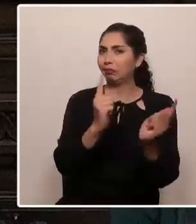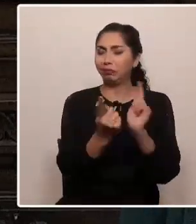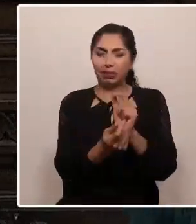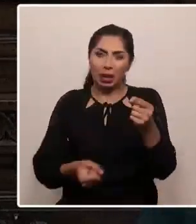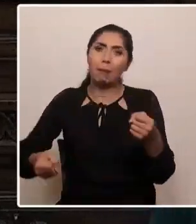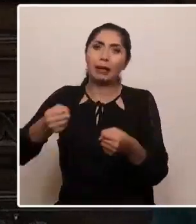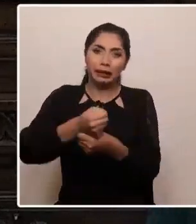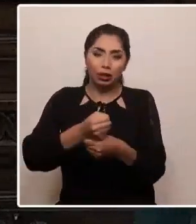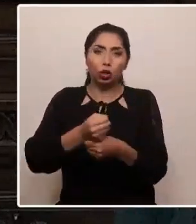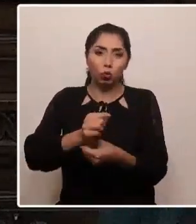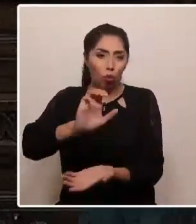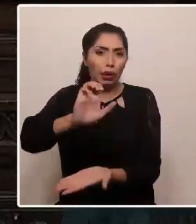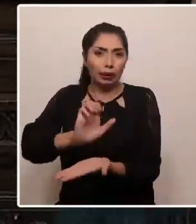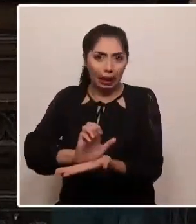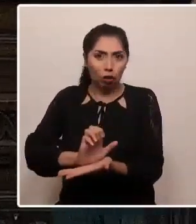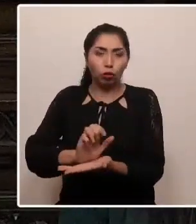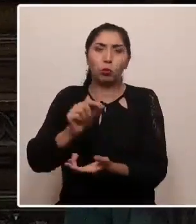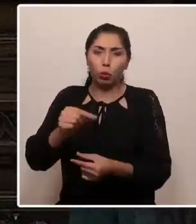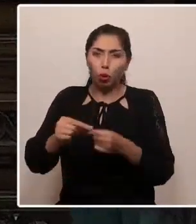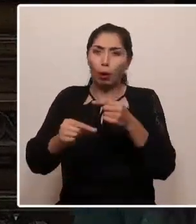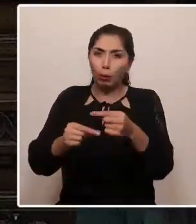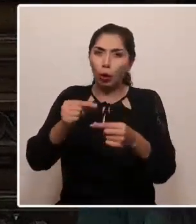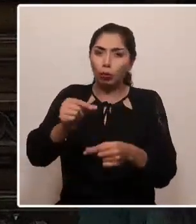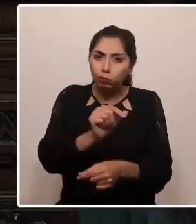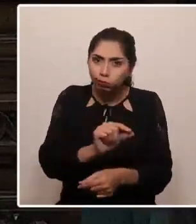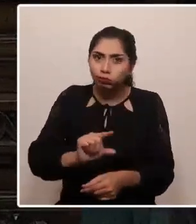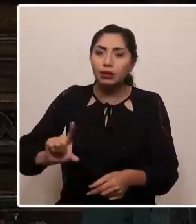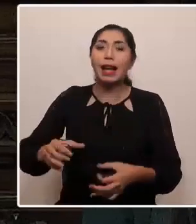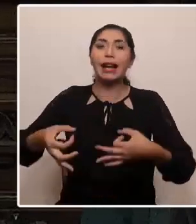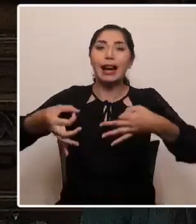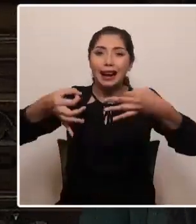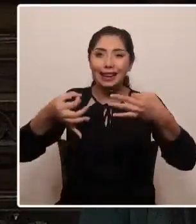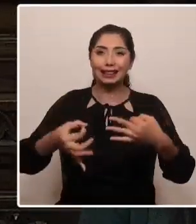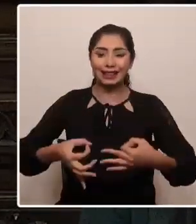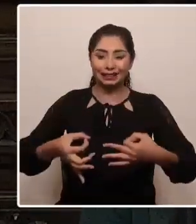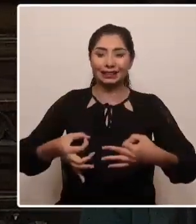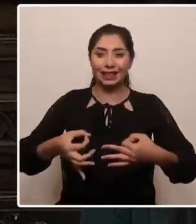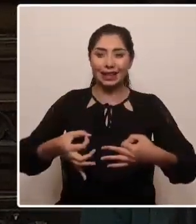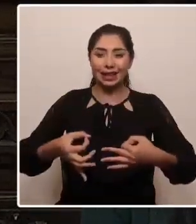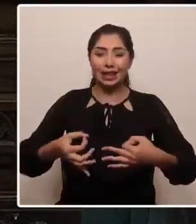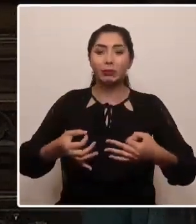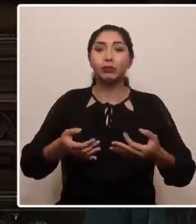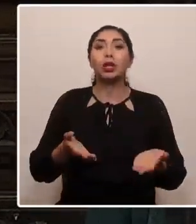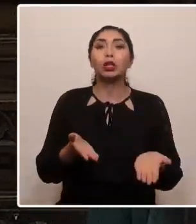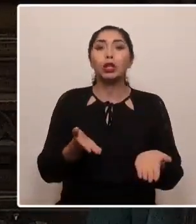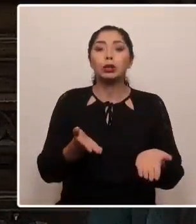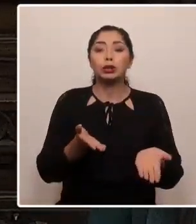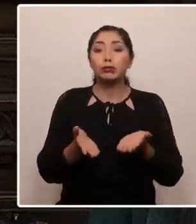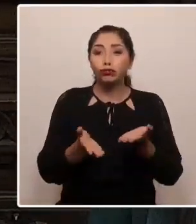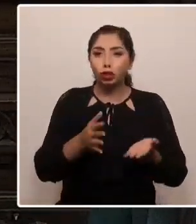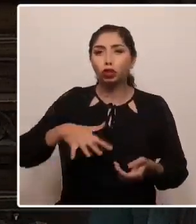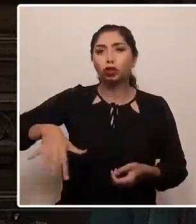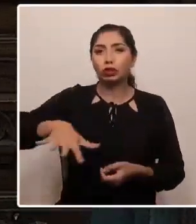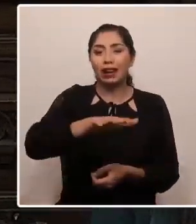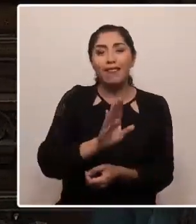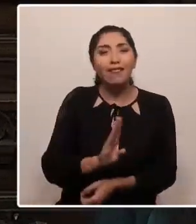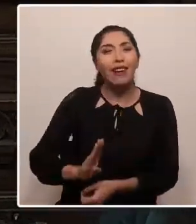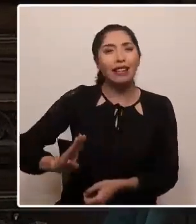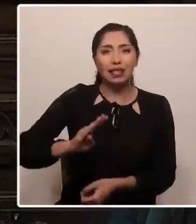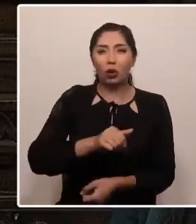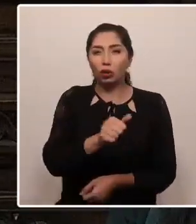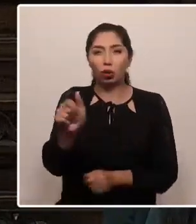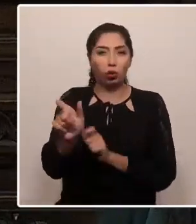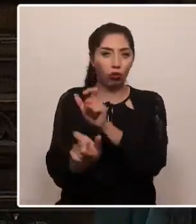uno donde progresivamente se garantiza la provisión de prestaciones sociales básicas a todas las personas.